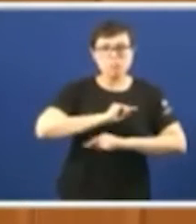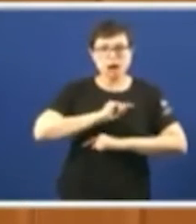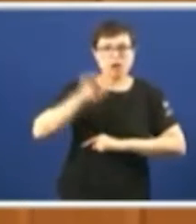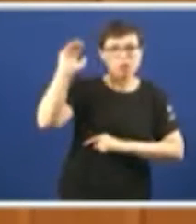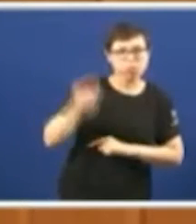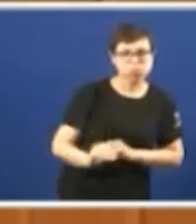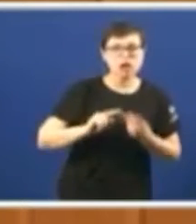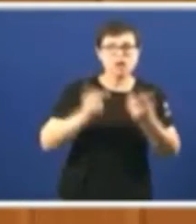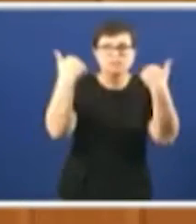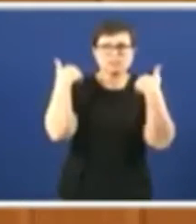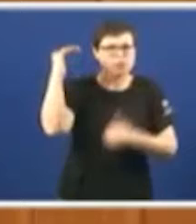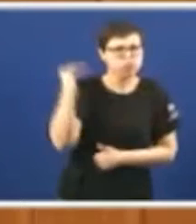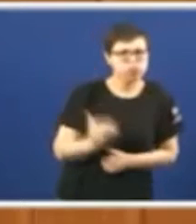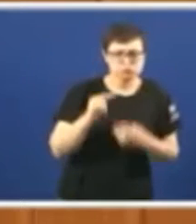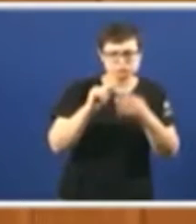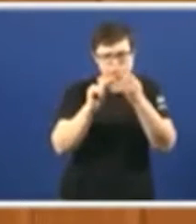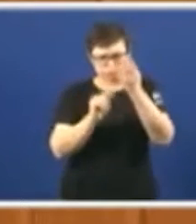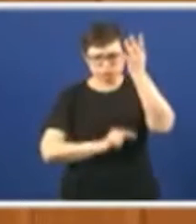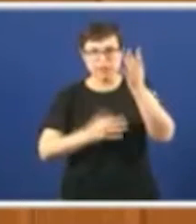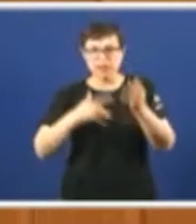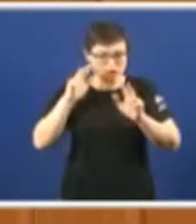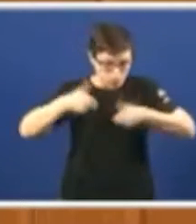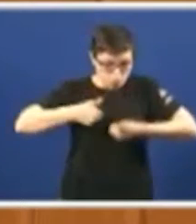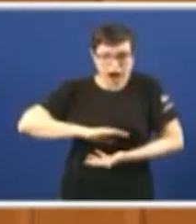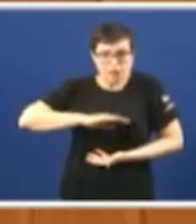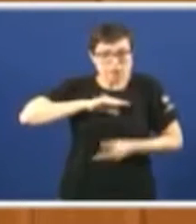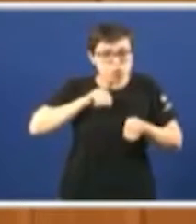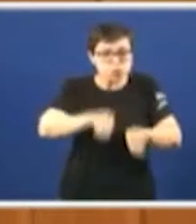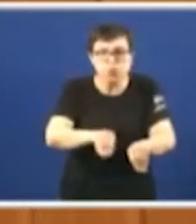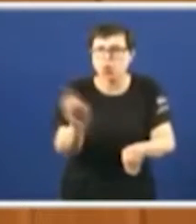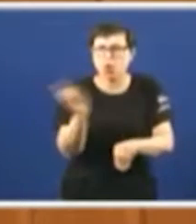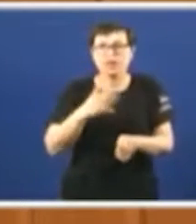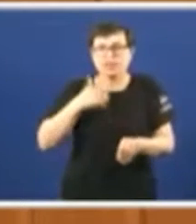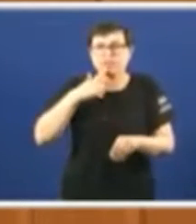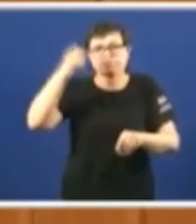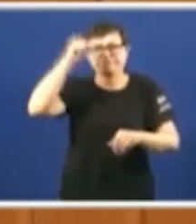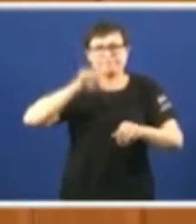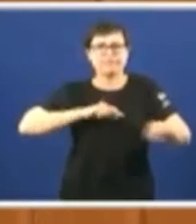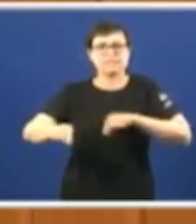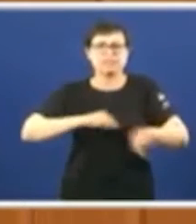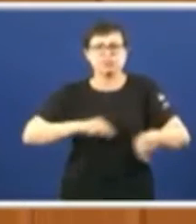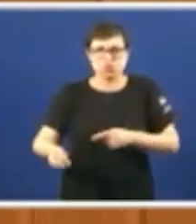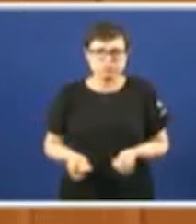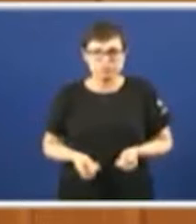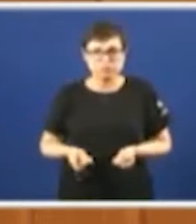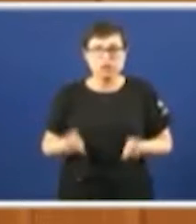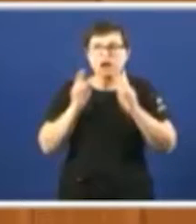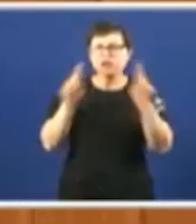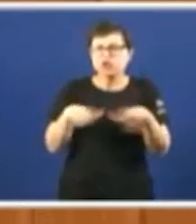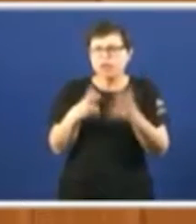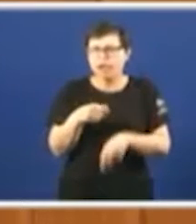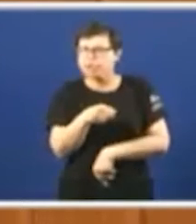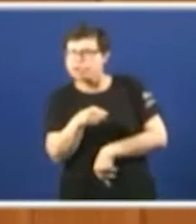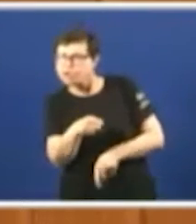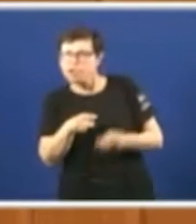de responsabilidade, por suposto non ten que ver coa capacidade nin co azar, ten que ver co machismo, que a causa de que vayan ser sinaladas,